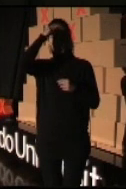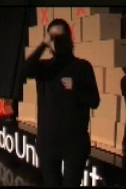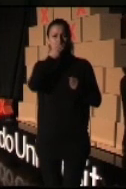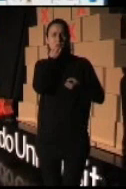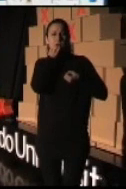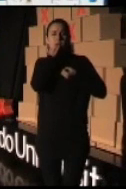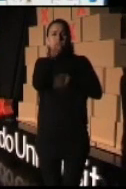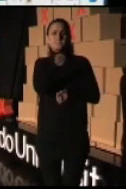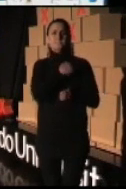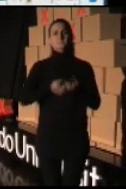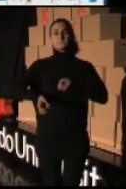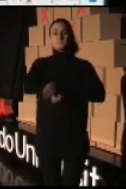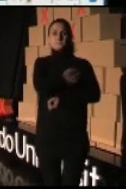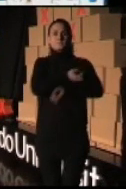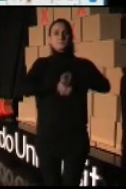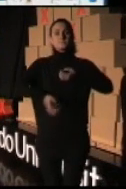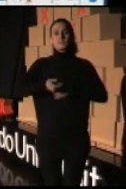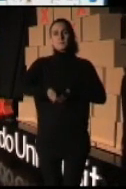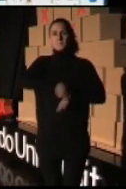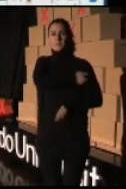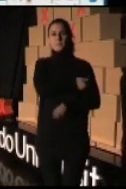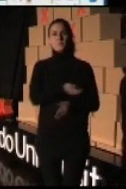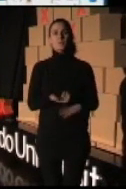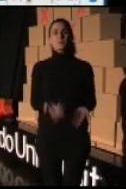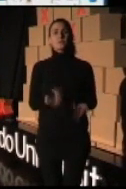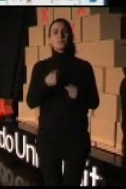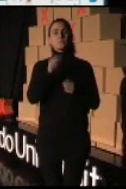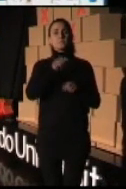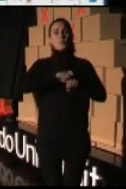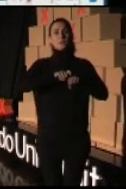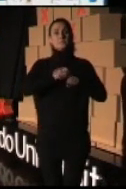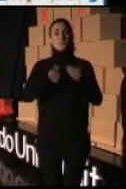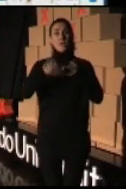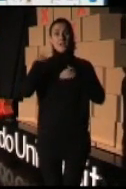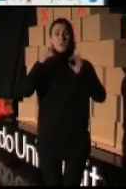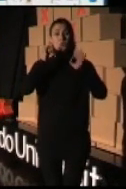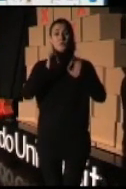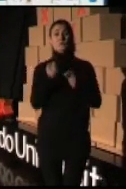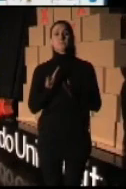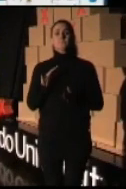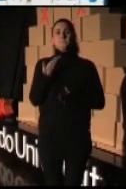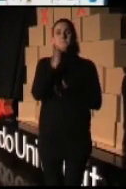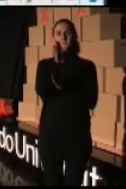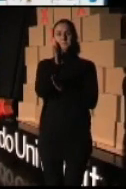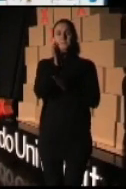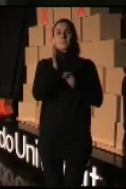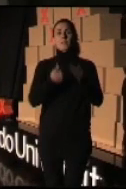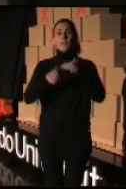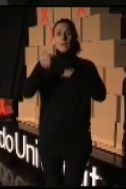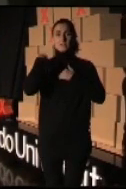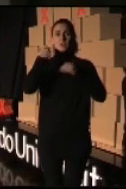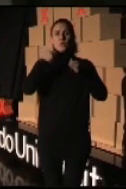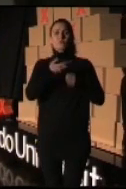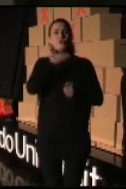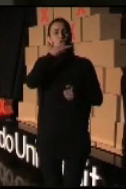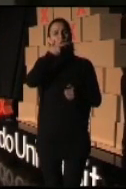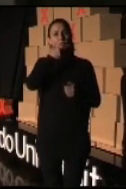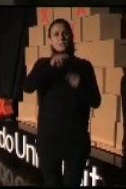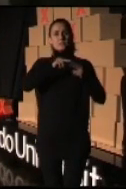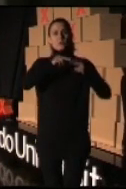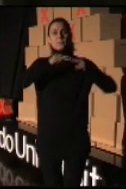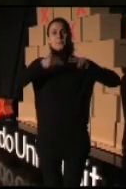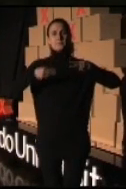transmisión del conocimiento, gracias al conocimiento previo. Este es el aspecto que tenía, esta es una representación del aspecto que tenía el conocimiento del